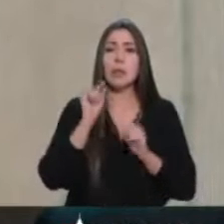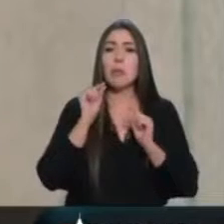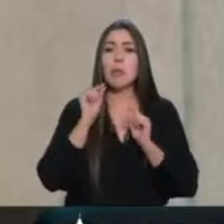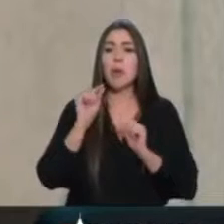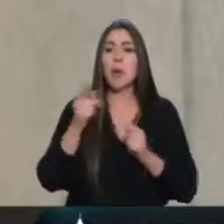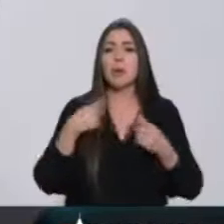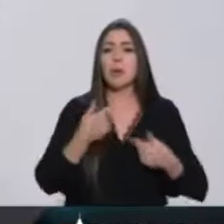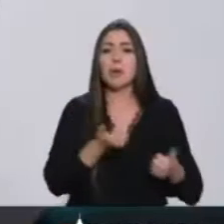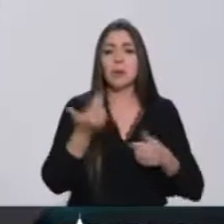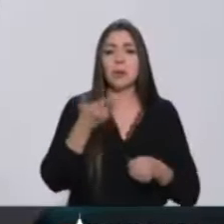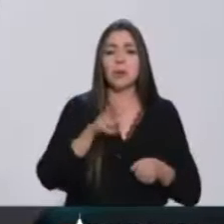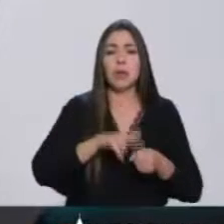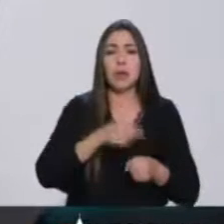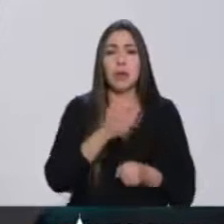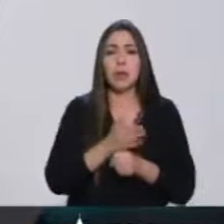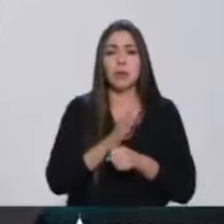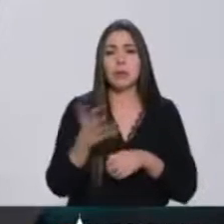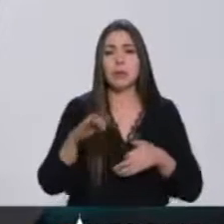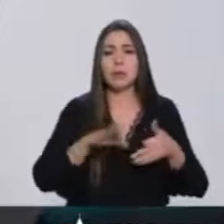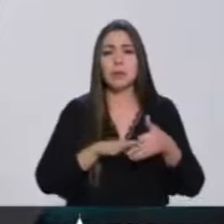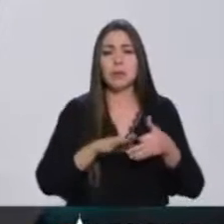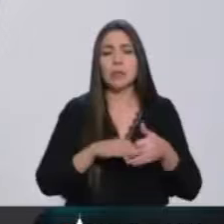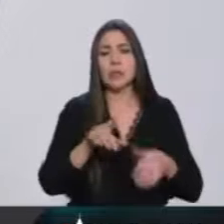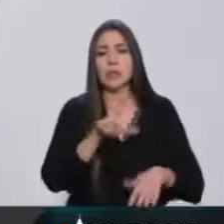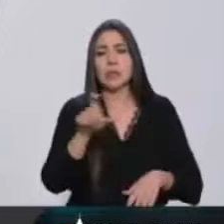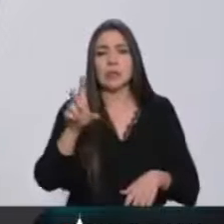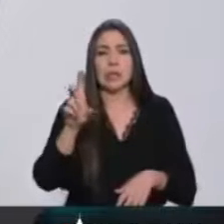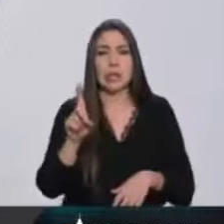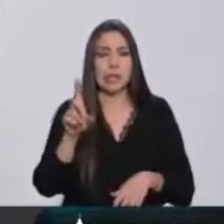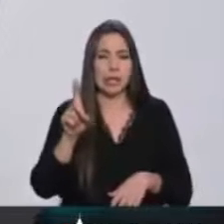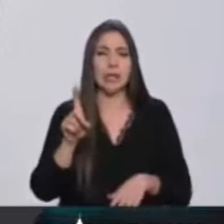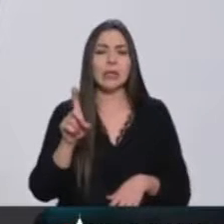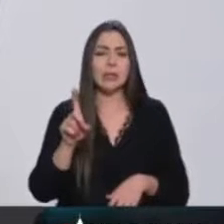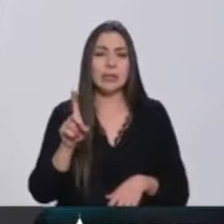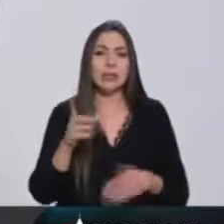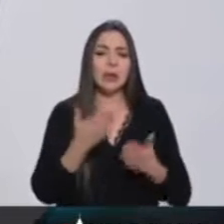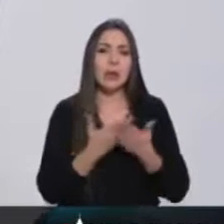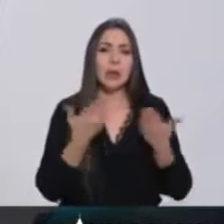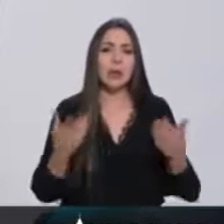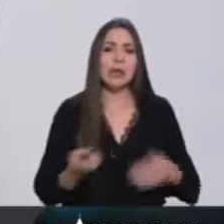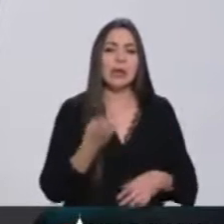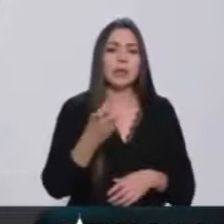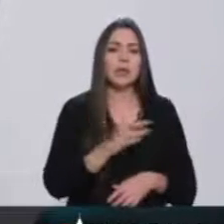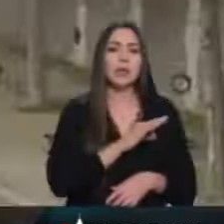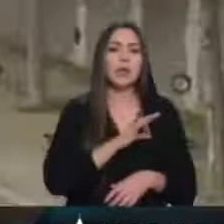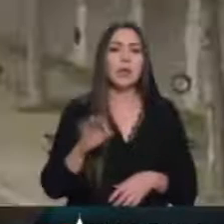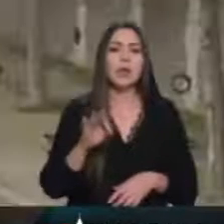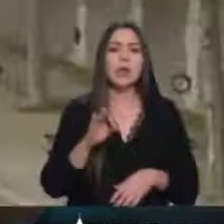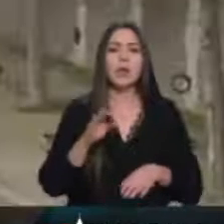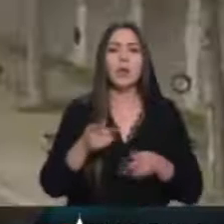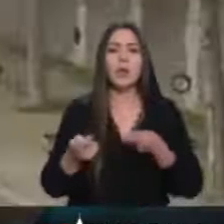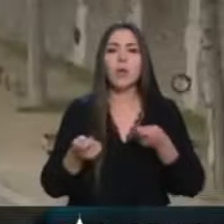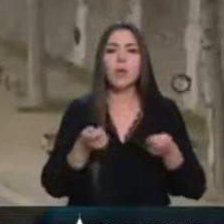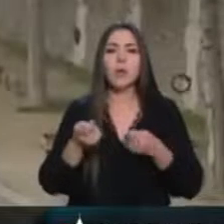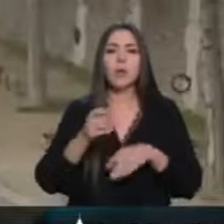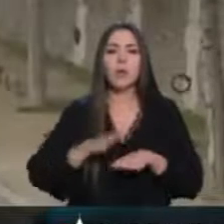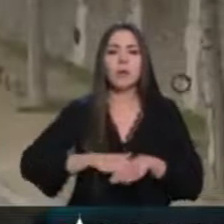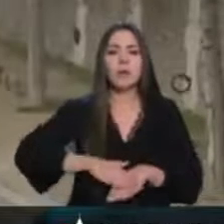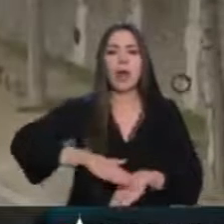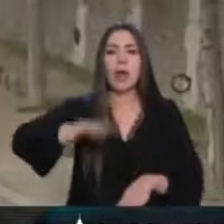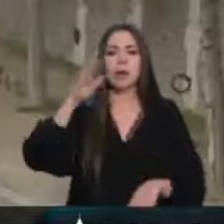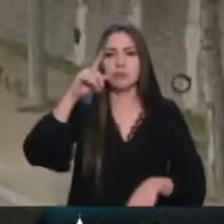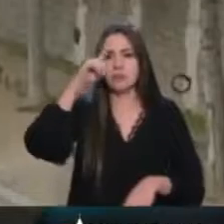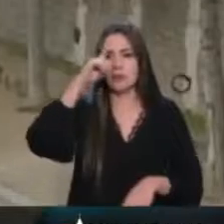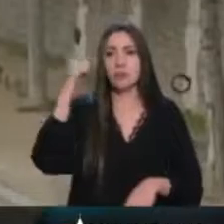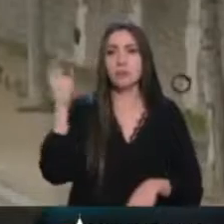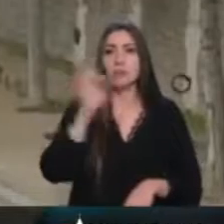de México. Son cerca de 730 y eso nos permite que tengamos un margen de maniobra mucho mayor para, en caso de un